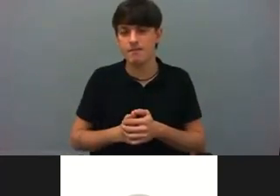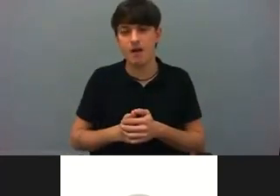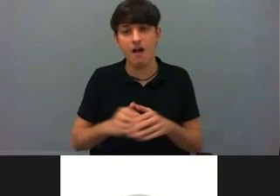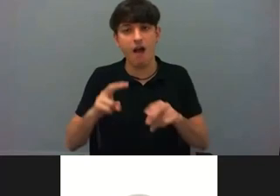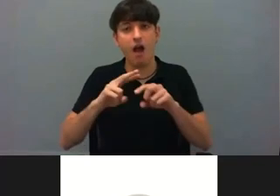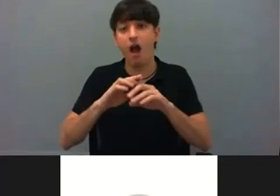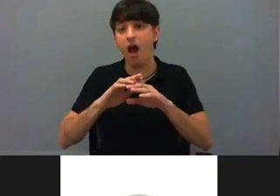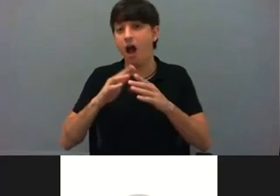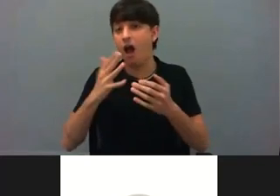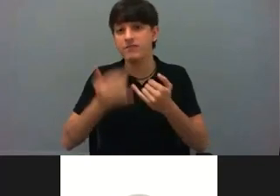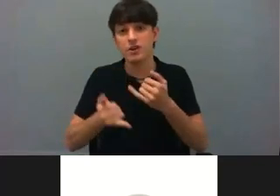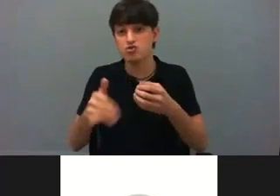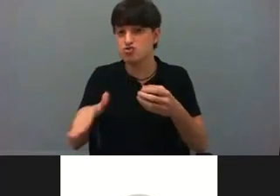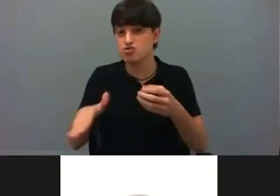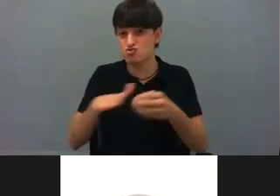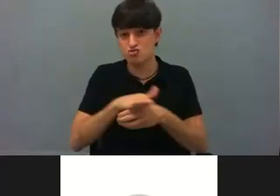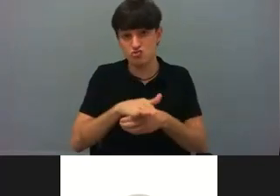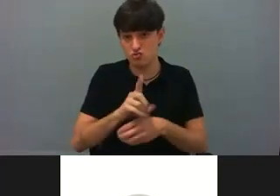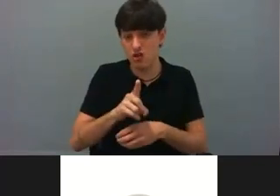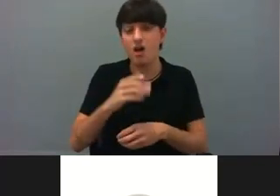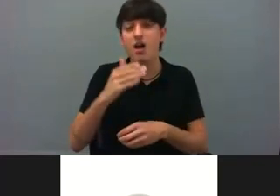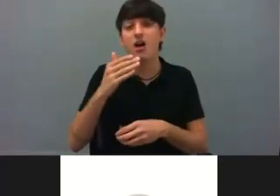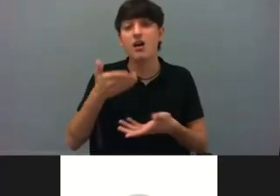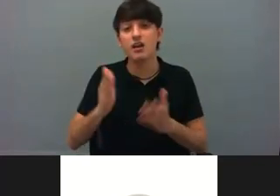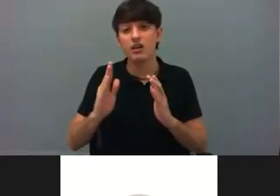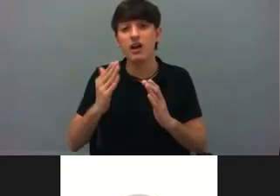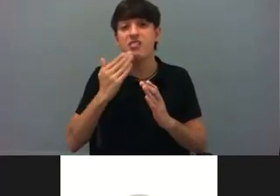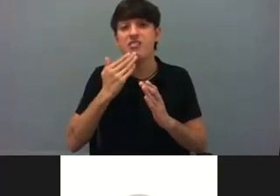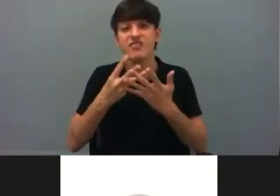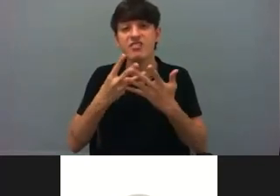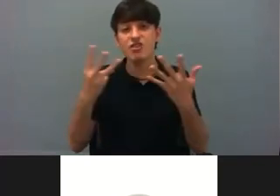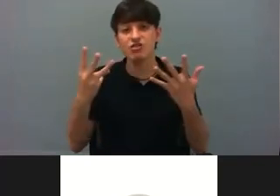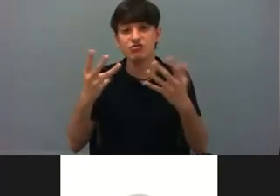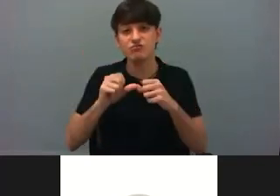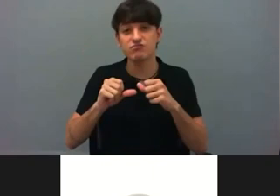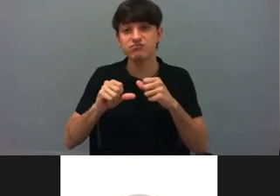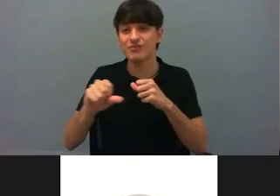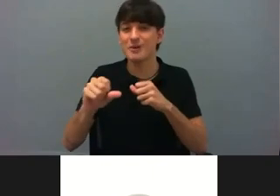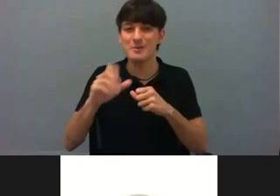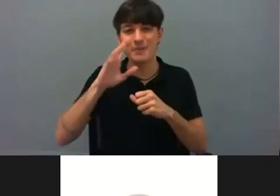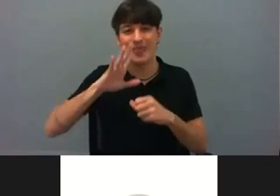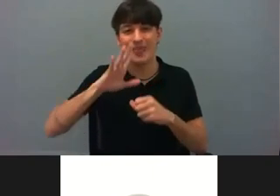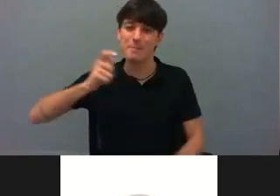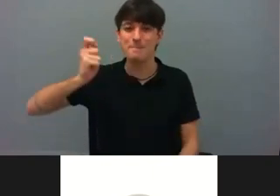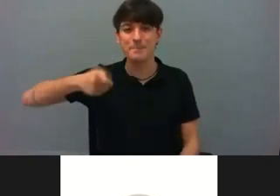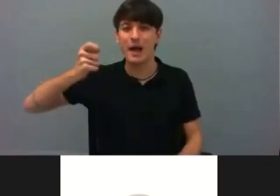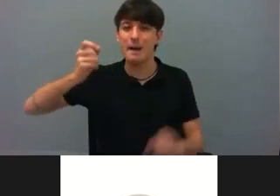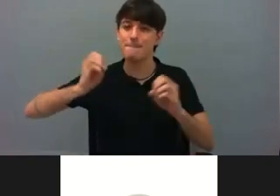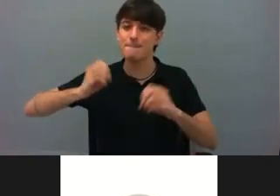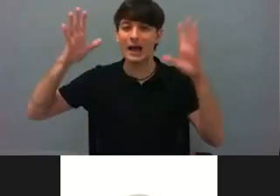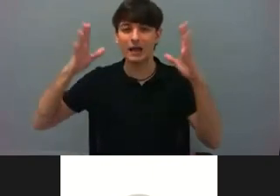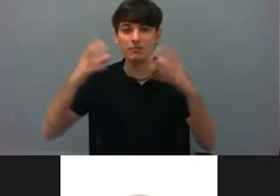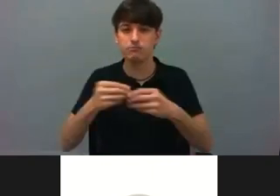no cubre, porque las criaturas, o sea, a partir de los 18 años, como tú bien has comentado, la varita mágica no hace que se